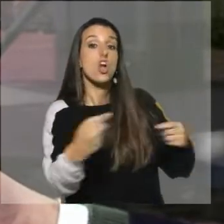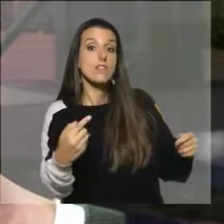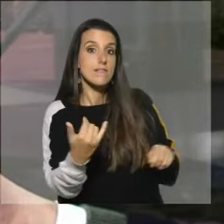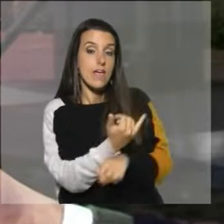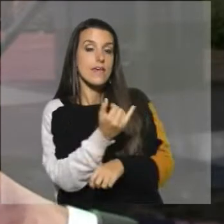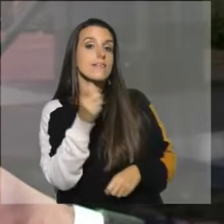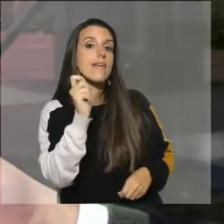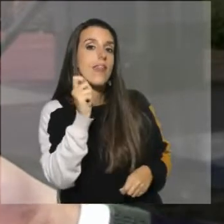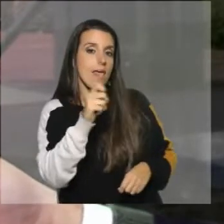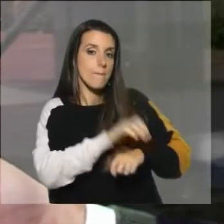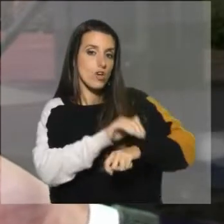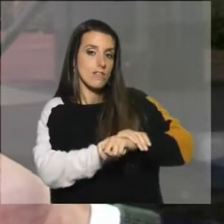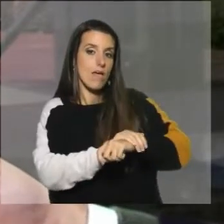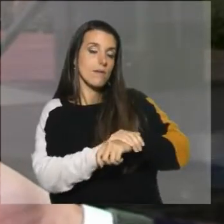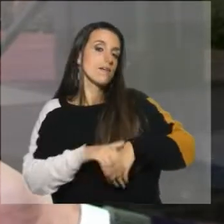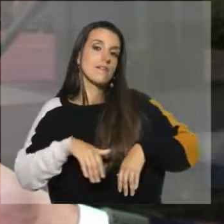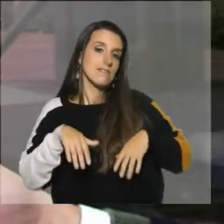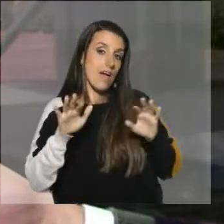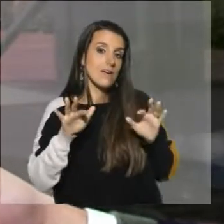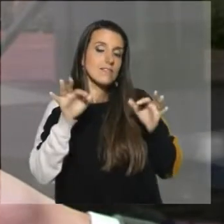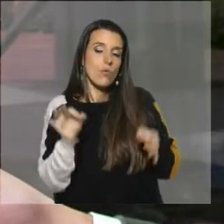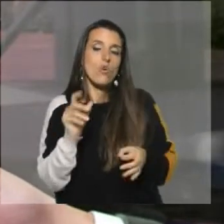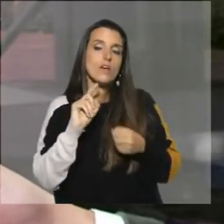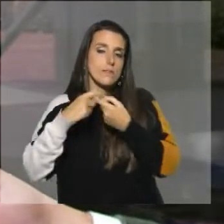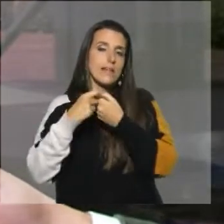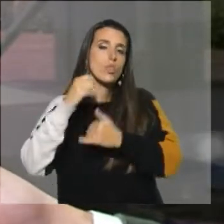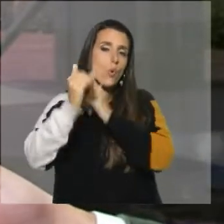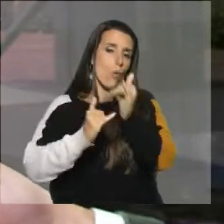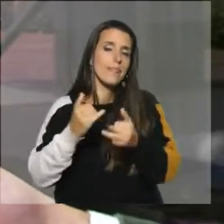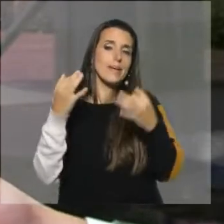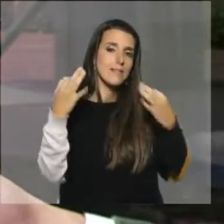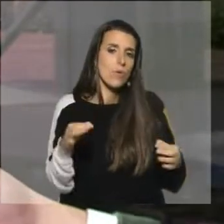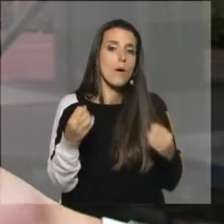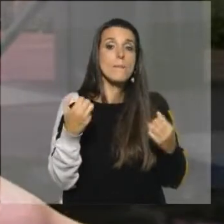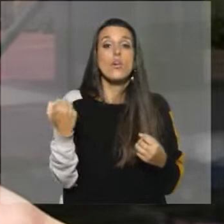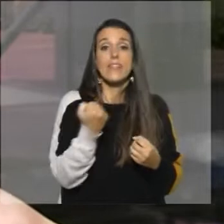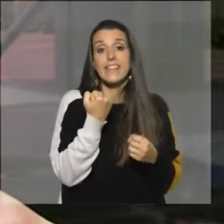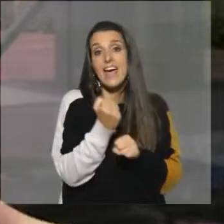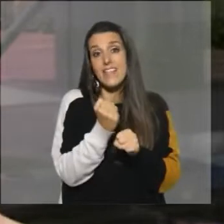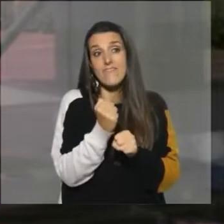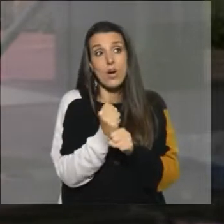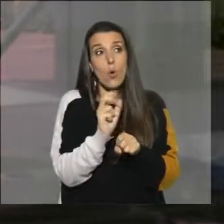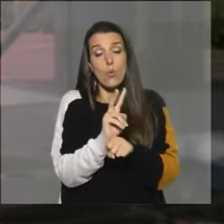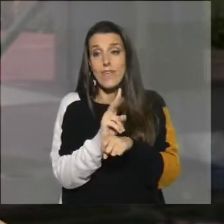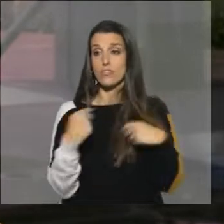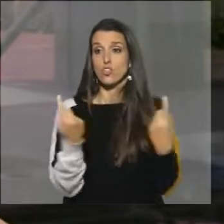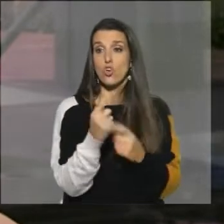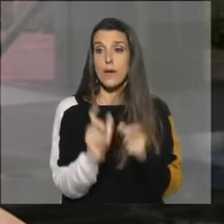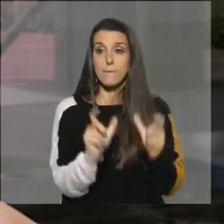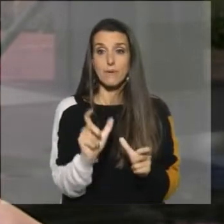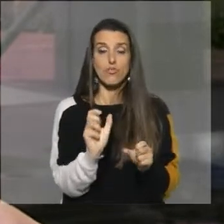te damos por hecho que lo dirá porque lo importante es salvaguardar el trabajo de los operarios